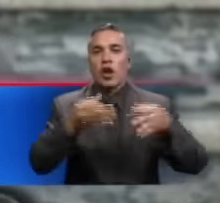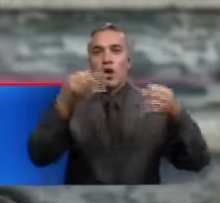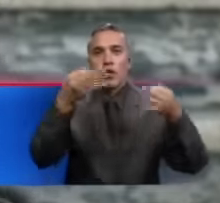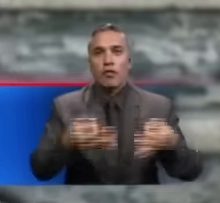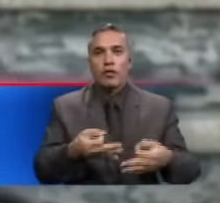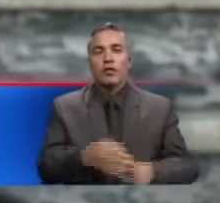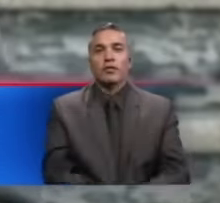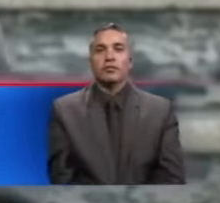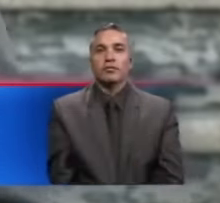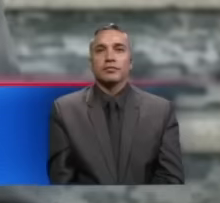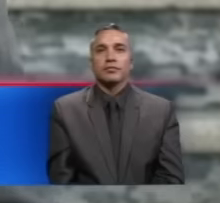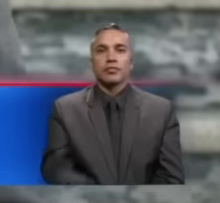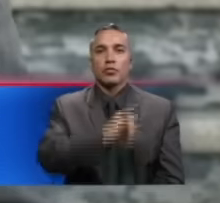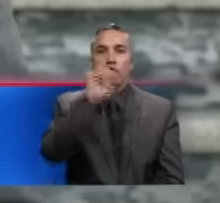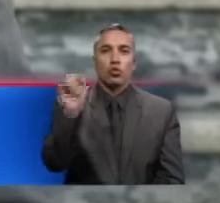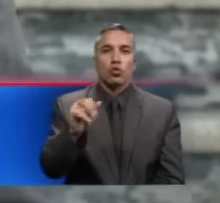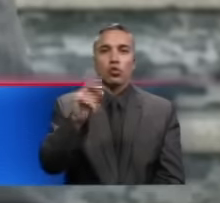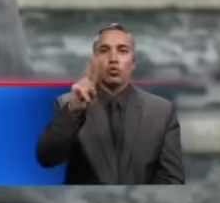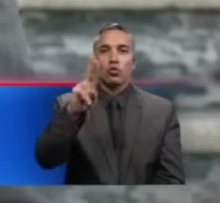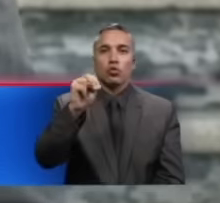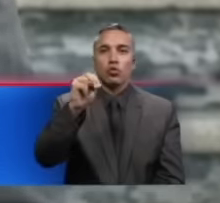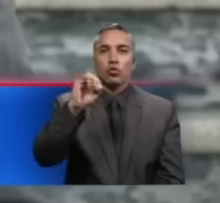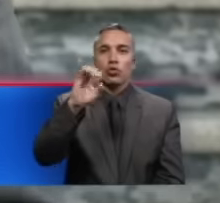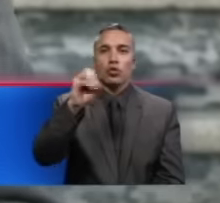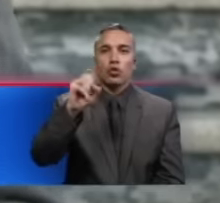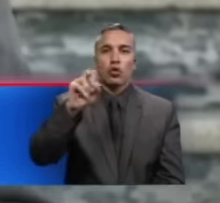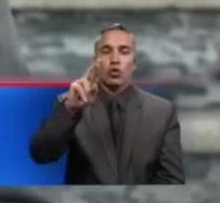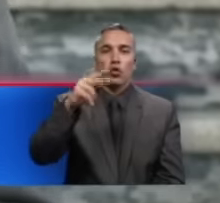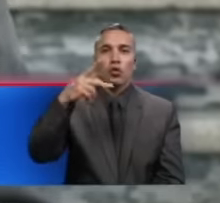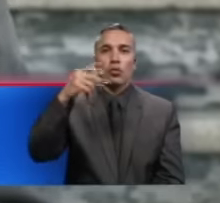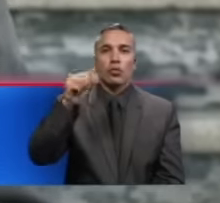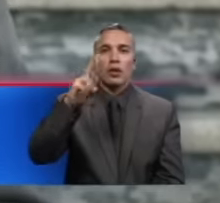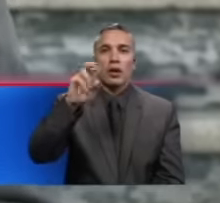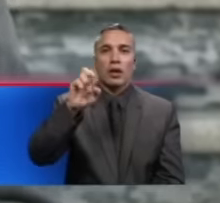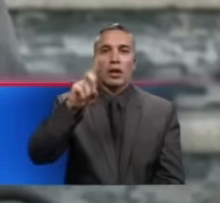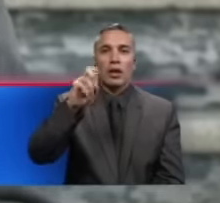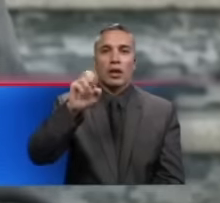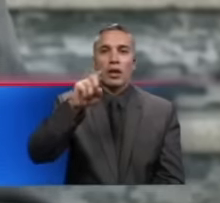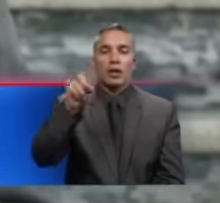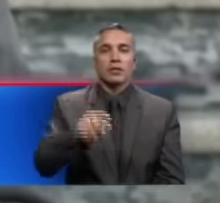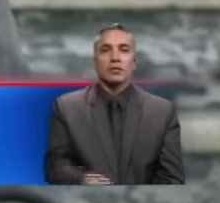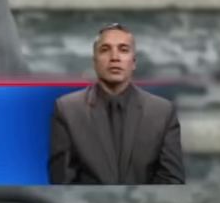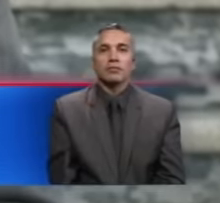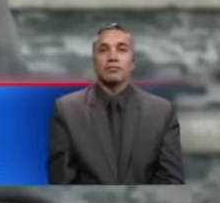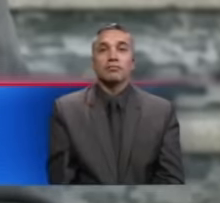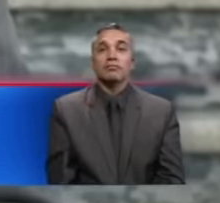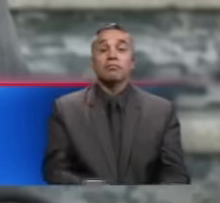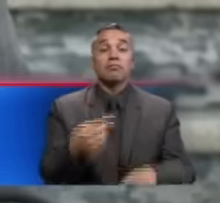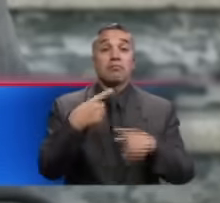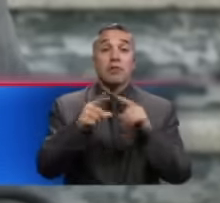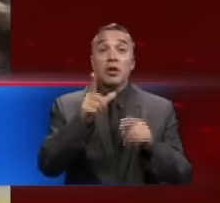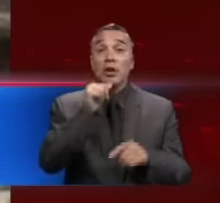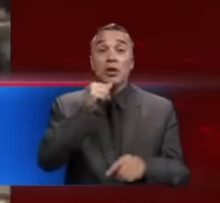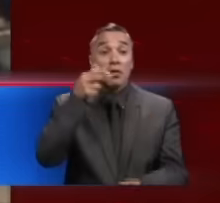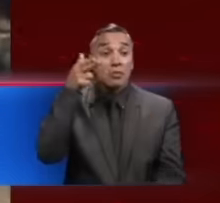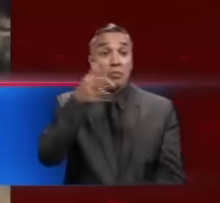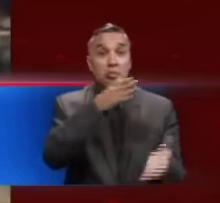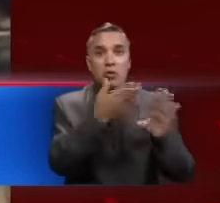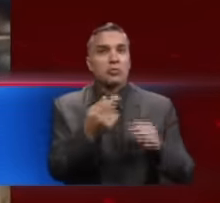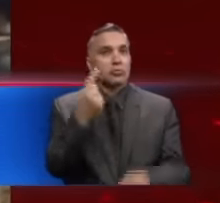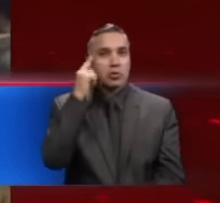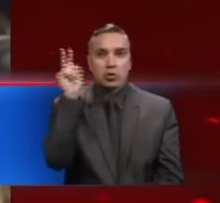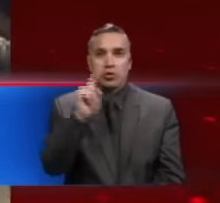confirmándose que corresponde a Junior Alexander Roldán Paredes, alias Junior. Por ahora se desconoce quién es el autor de su